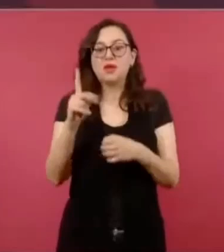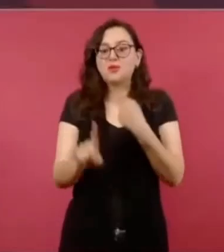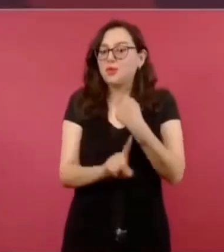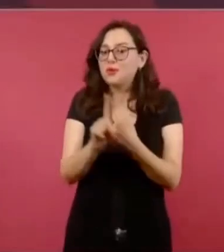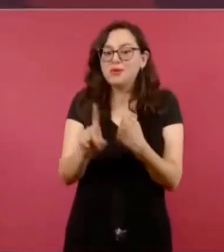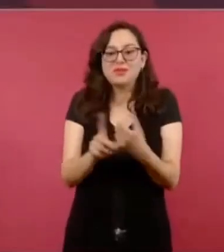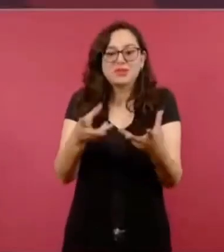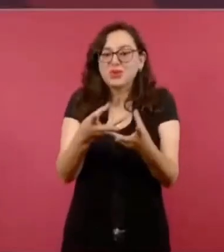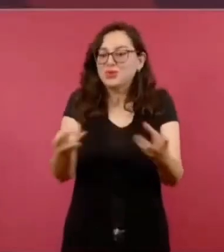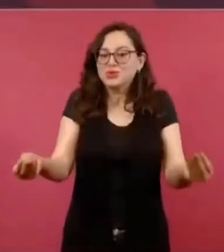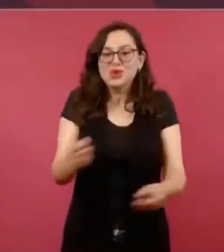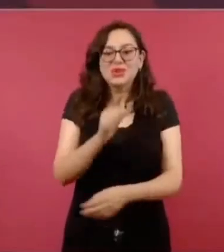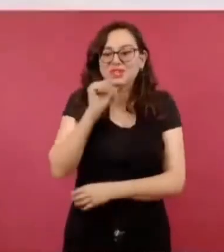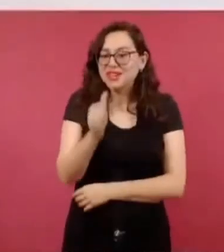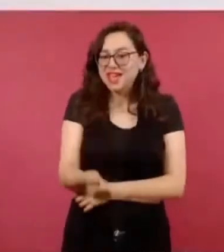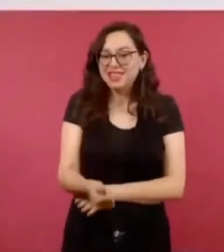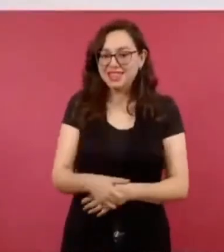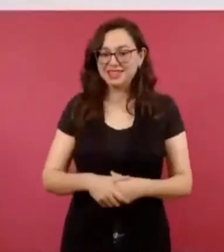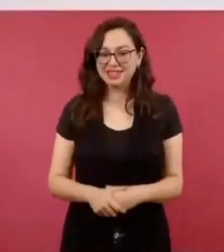problema,